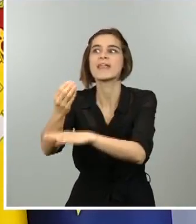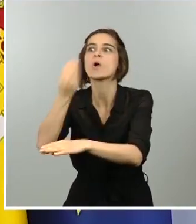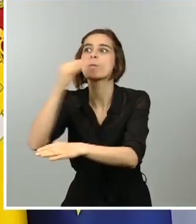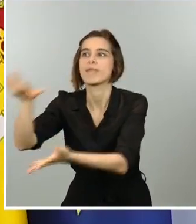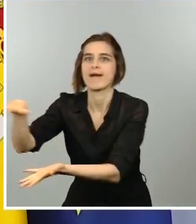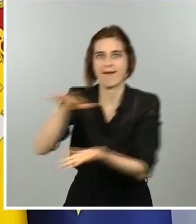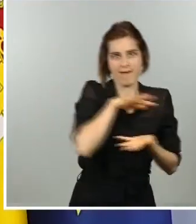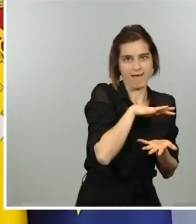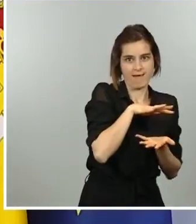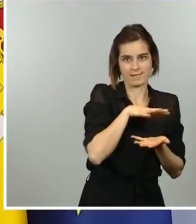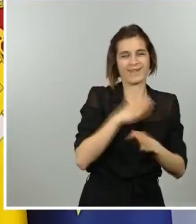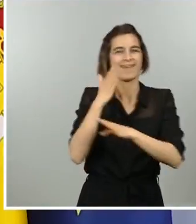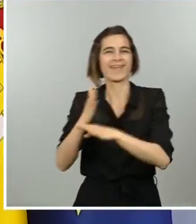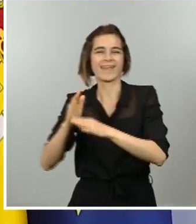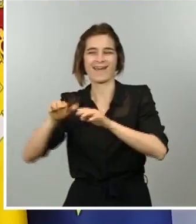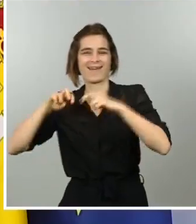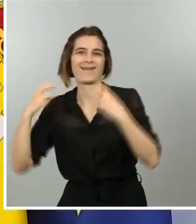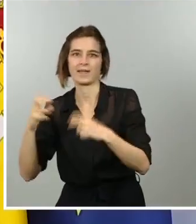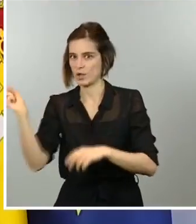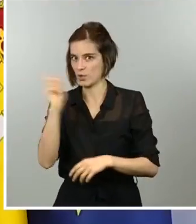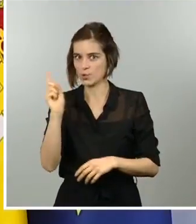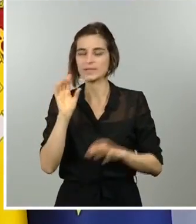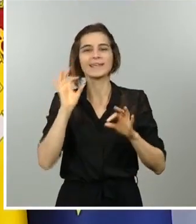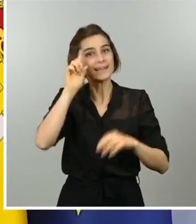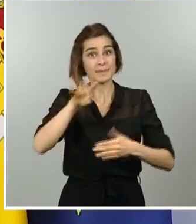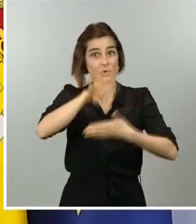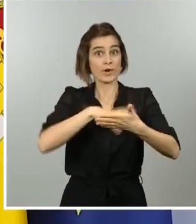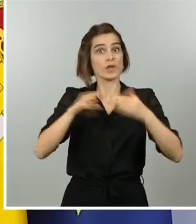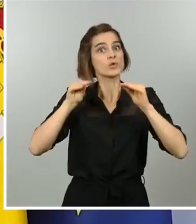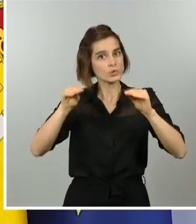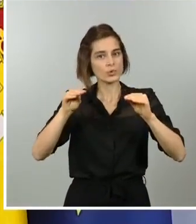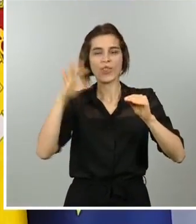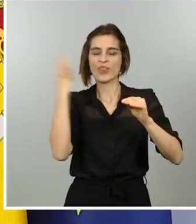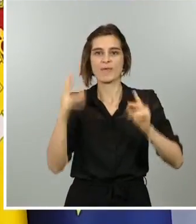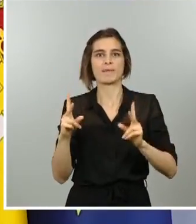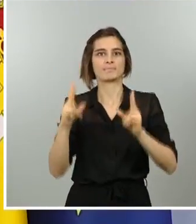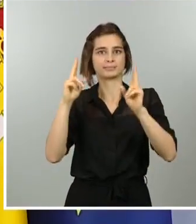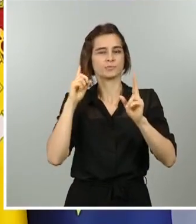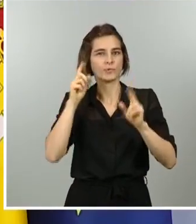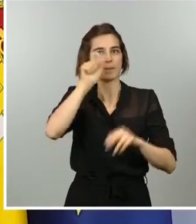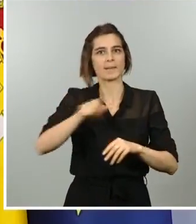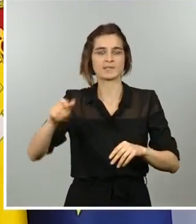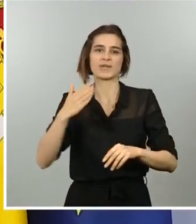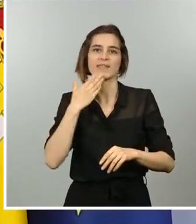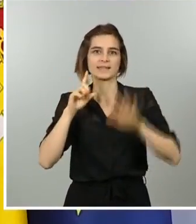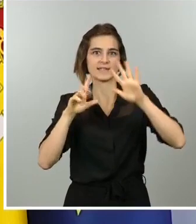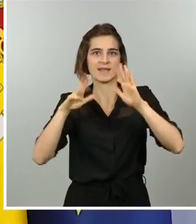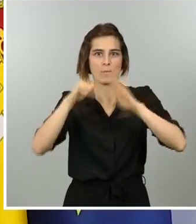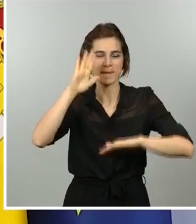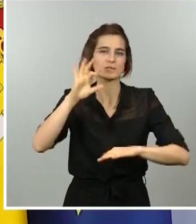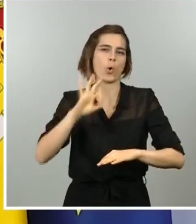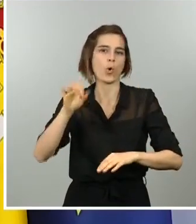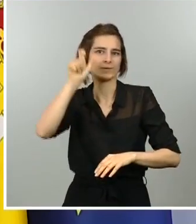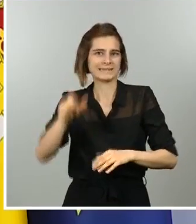un horario preferente para personas de más de 65 años y vulnerables, con la atención individualizada, con una serie de